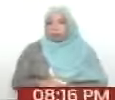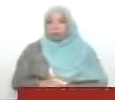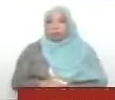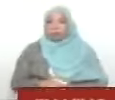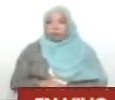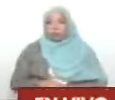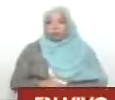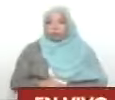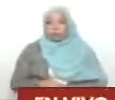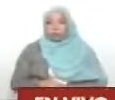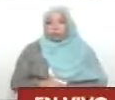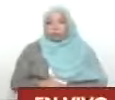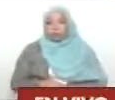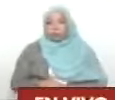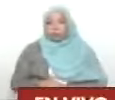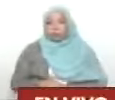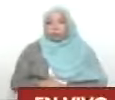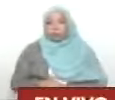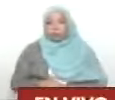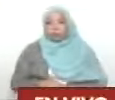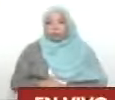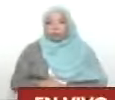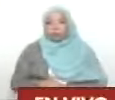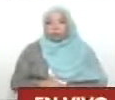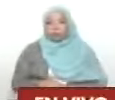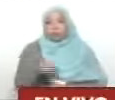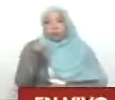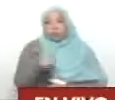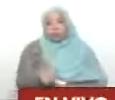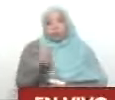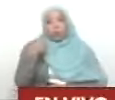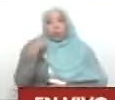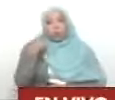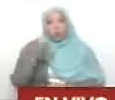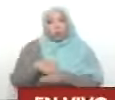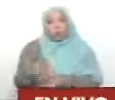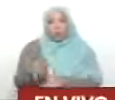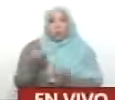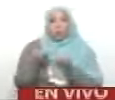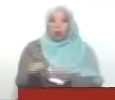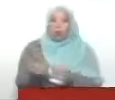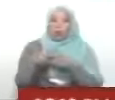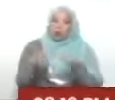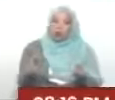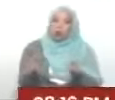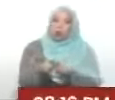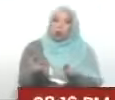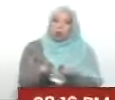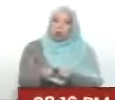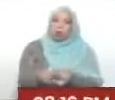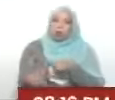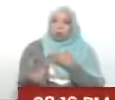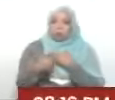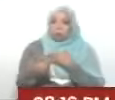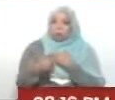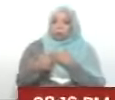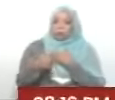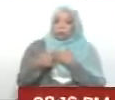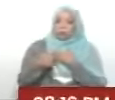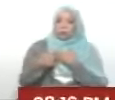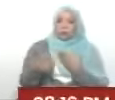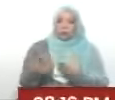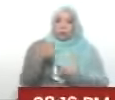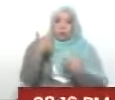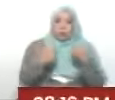dije, Madeleine, en estos días le dije, porque él insiste todos los días. Entonces me ataca, Ecarri. Ese